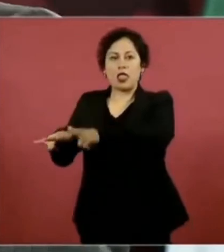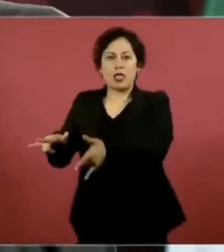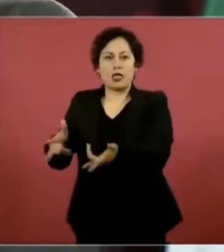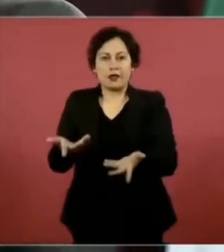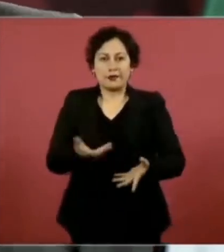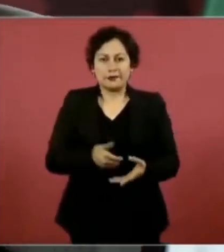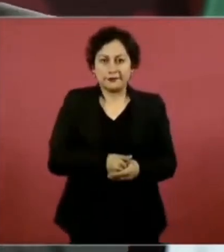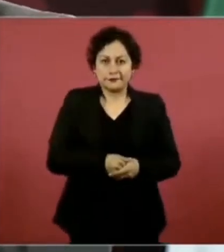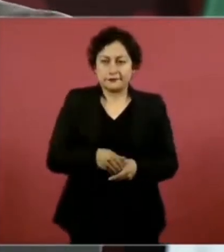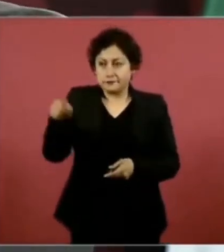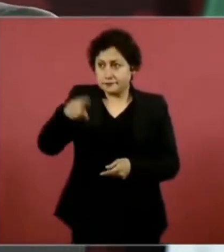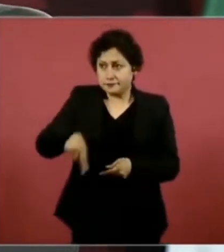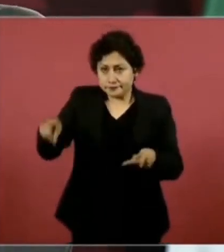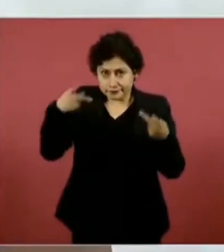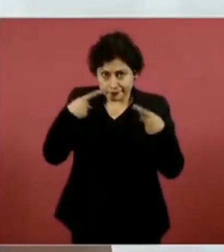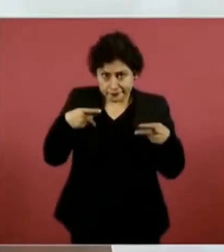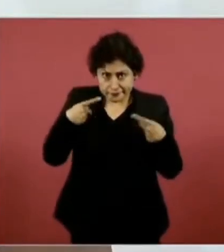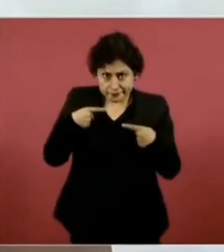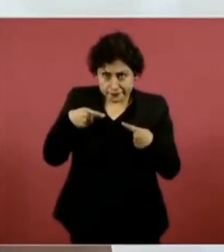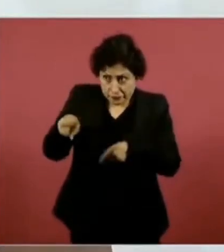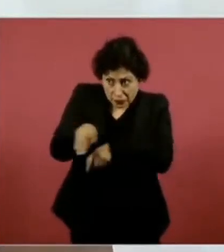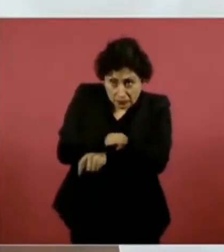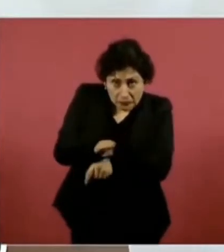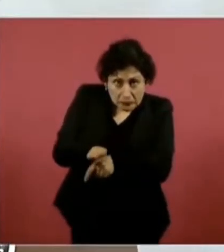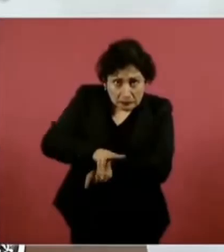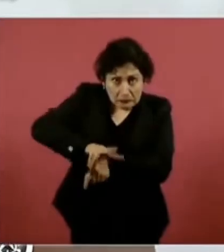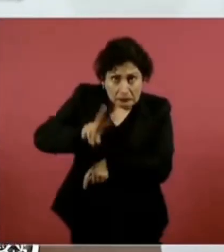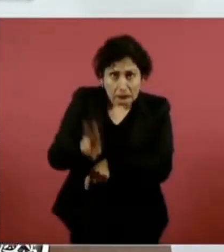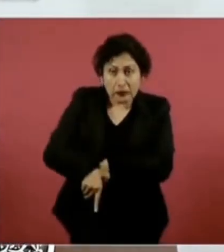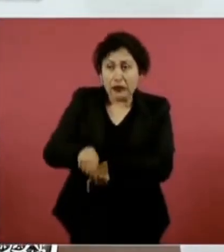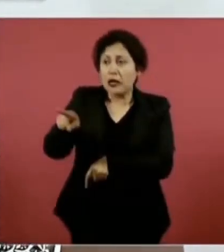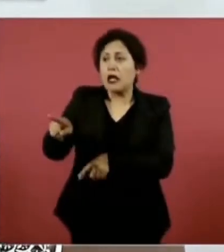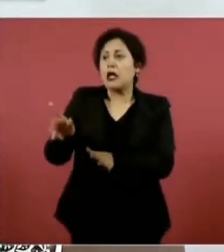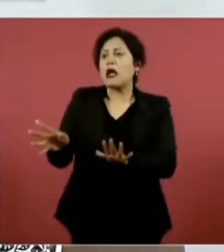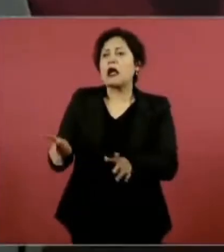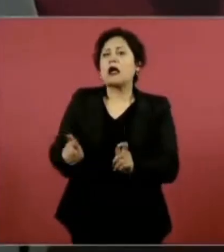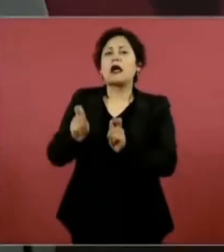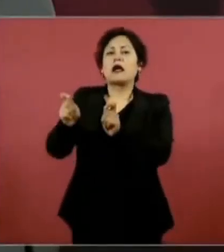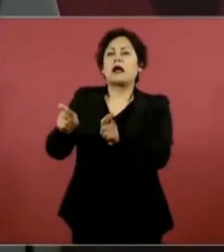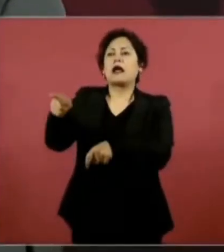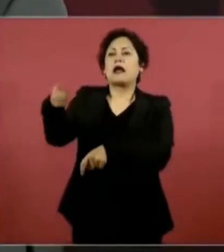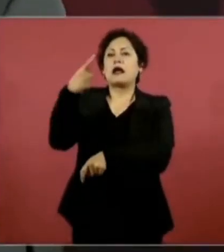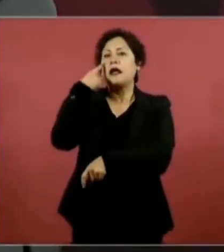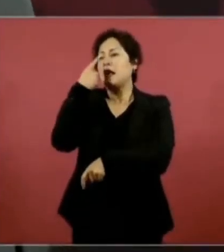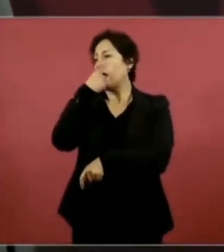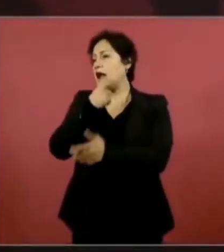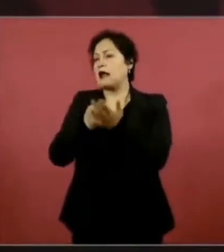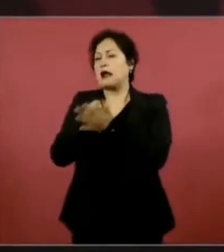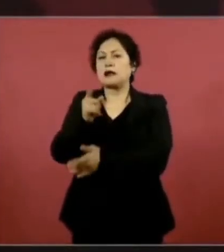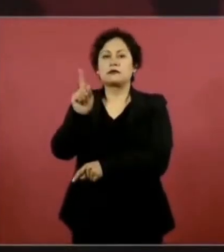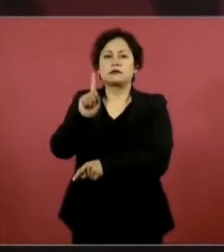Al pueblo nada más se le utilizaba.